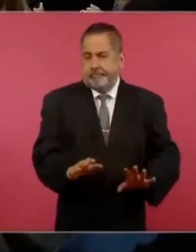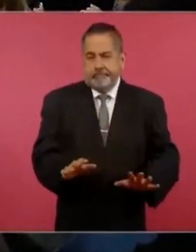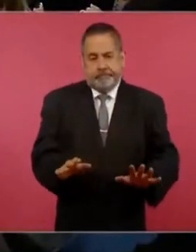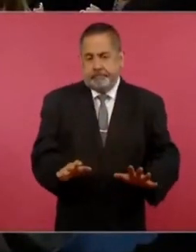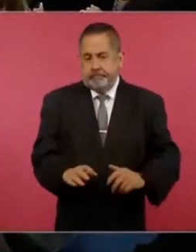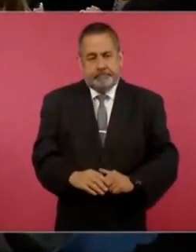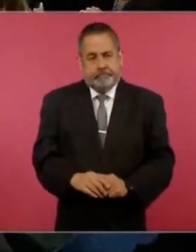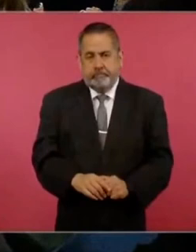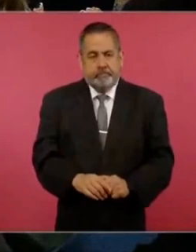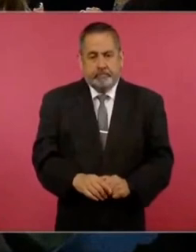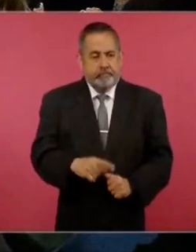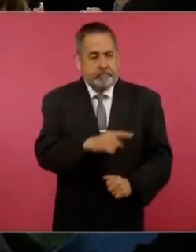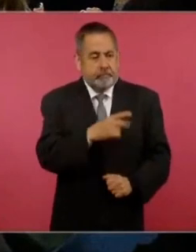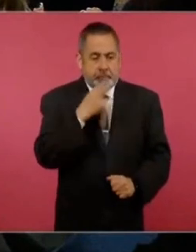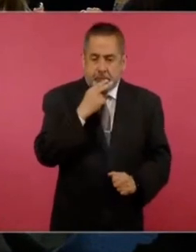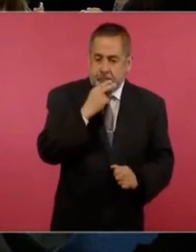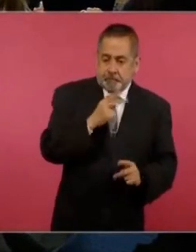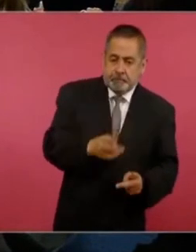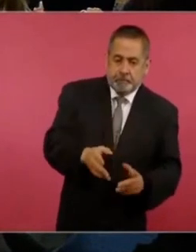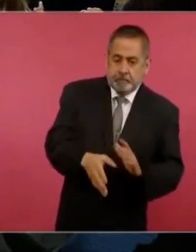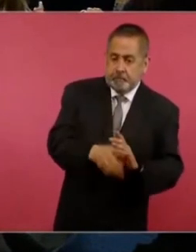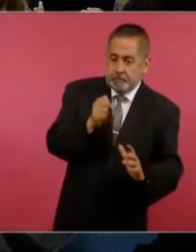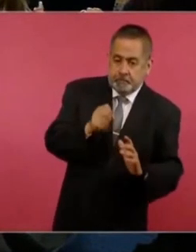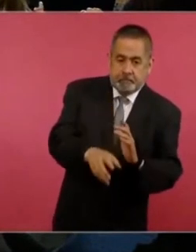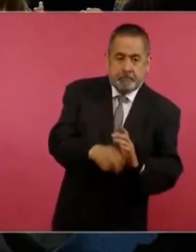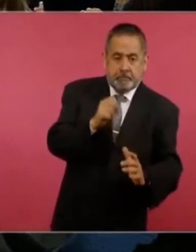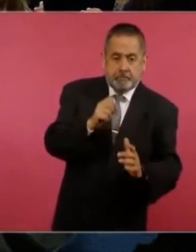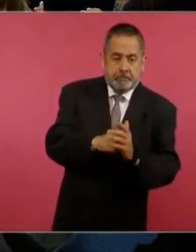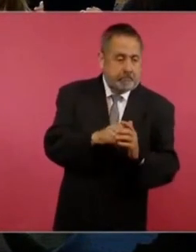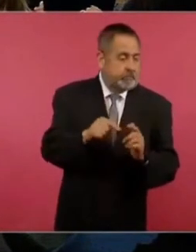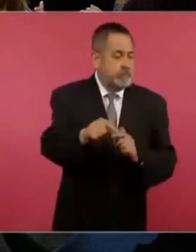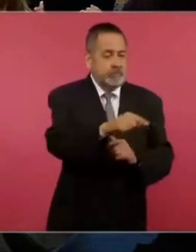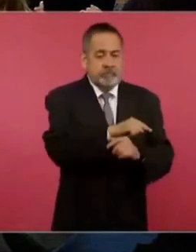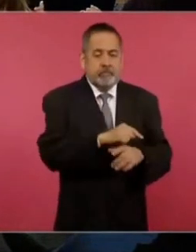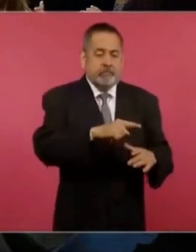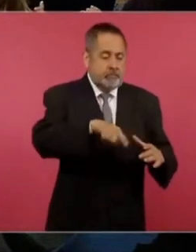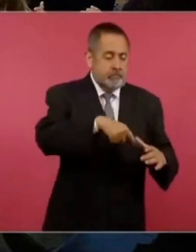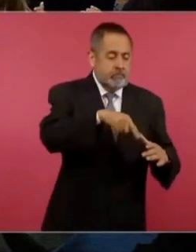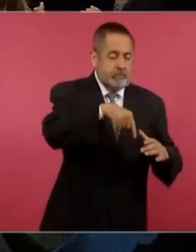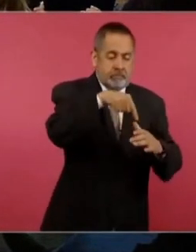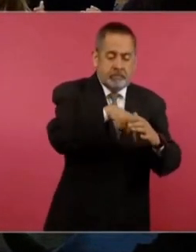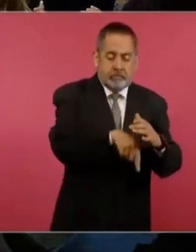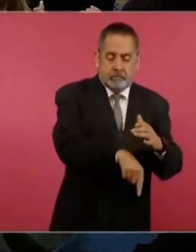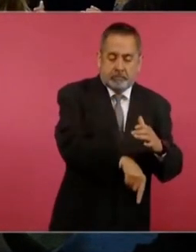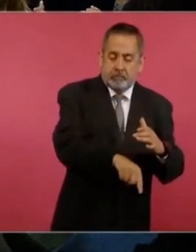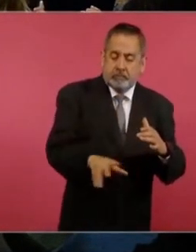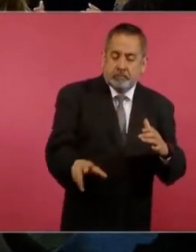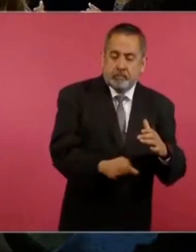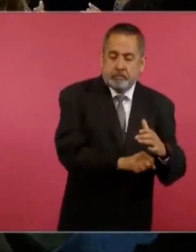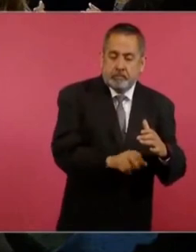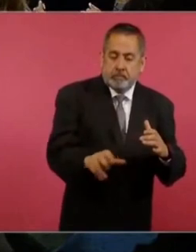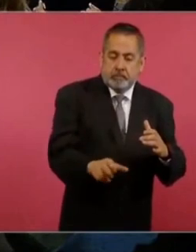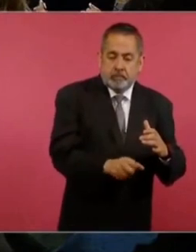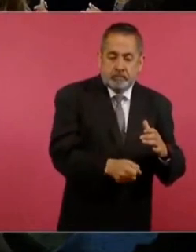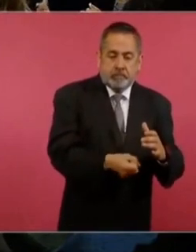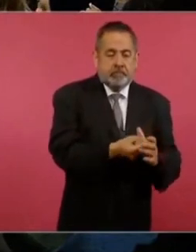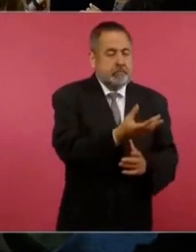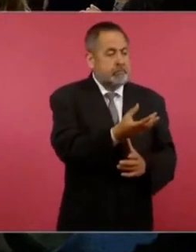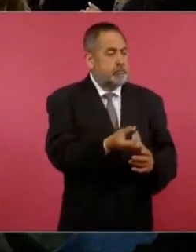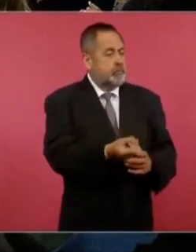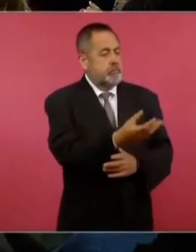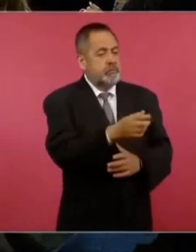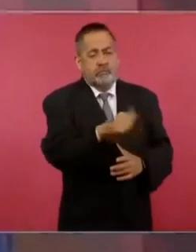por la explotación alrededor de pozos que se utilizan para otras